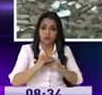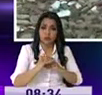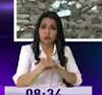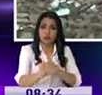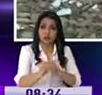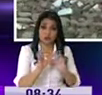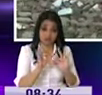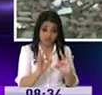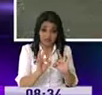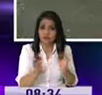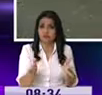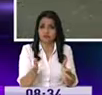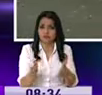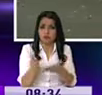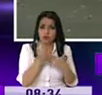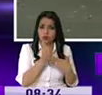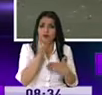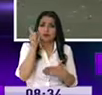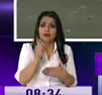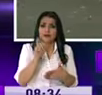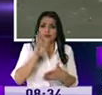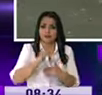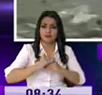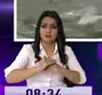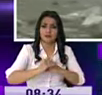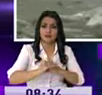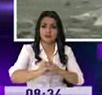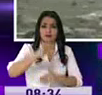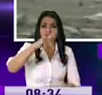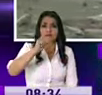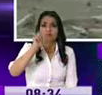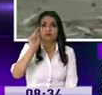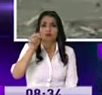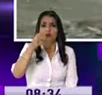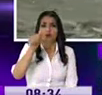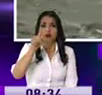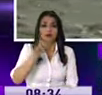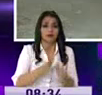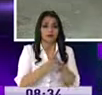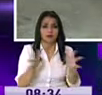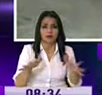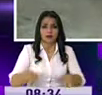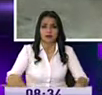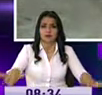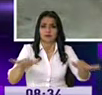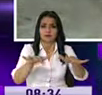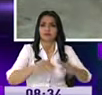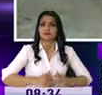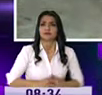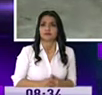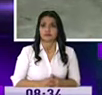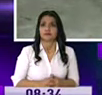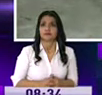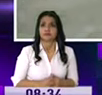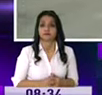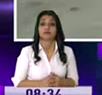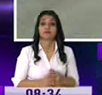aspecto, de la ayuda que se tiene que dar en esta calle que es Pungalá y en general en este sector de Germán Ávila. Así que ponemos en su conocimiento para